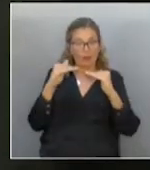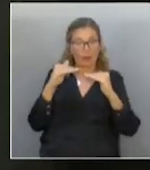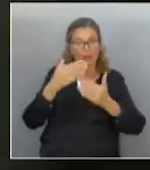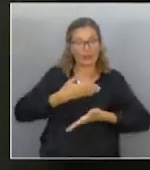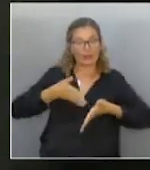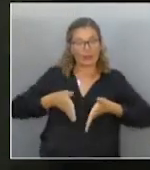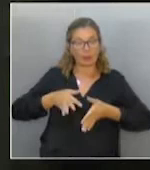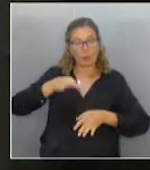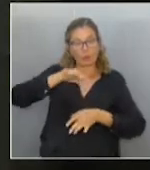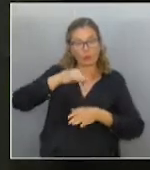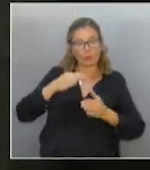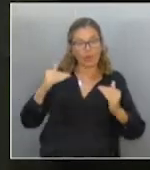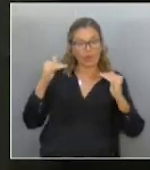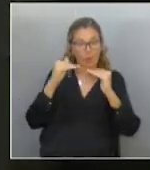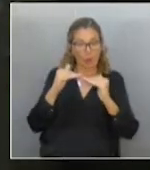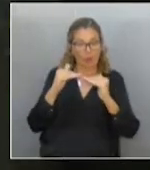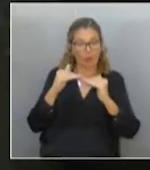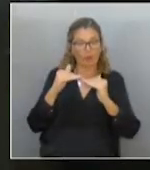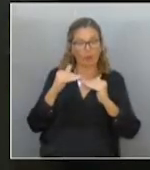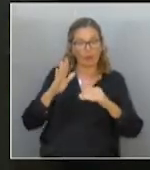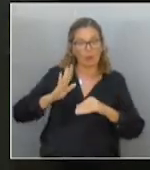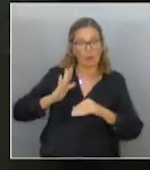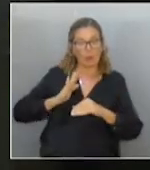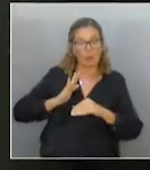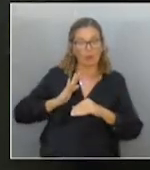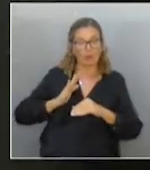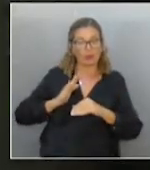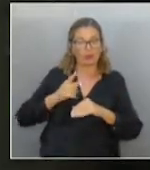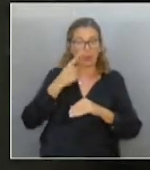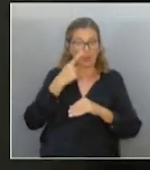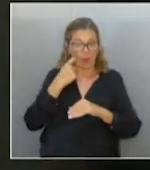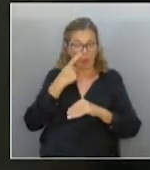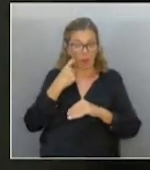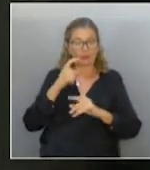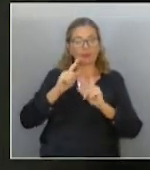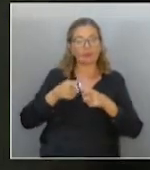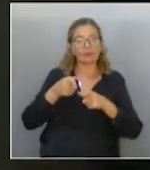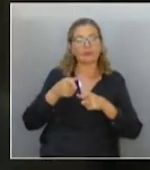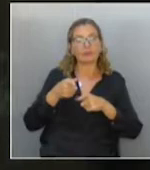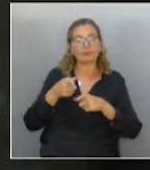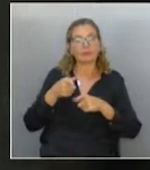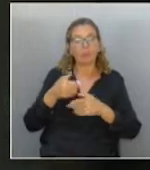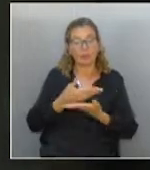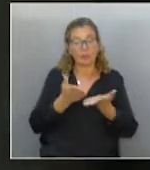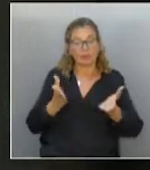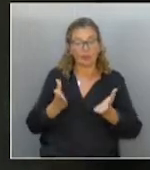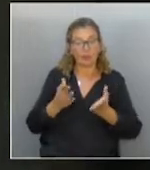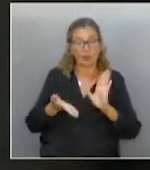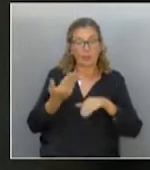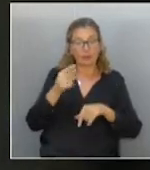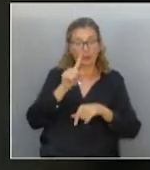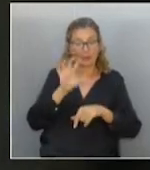igualdad de oportunidades entre mujeres y varones. Y bueno, y se presentaron más de